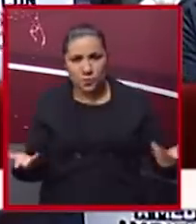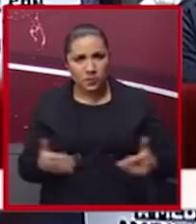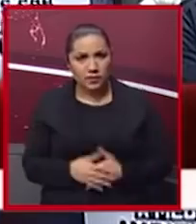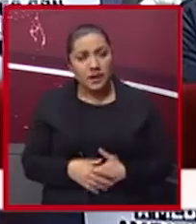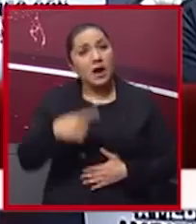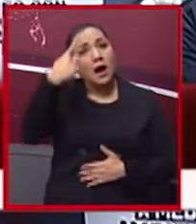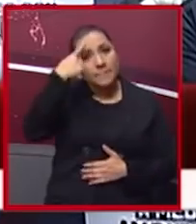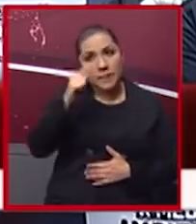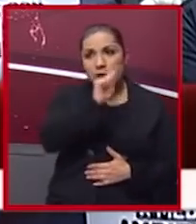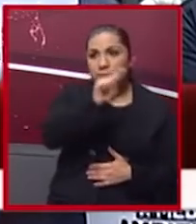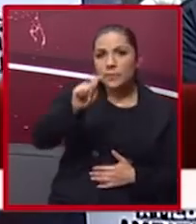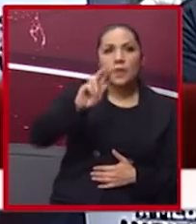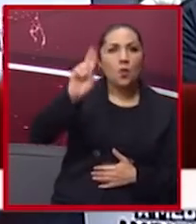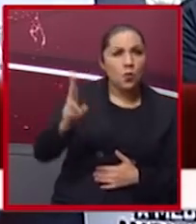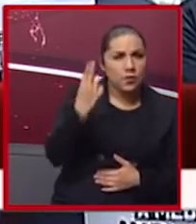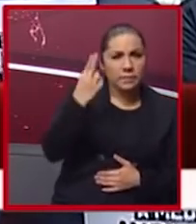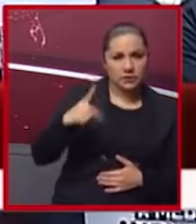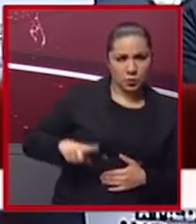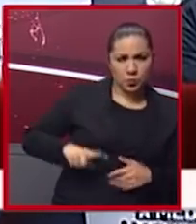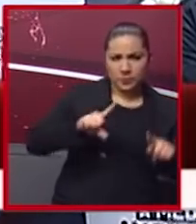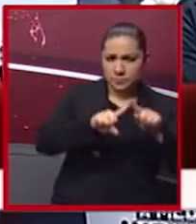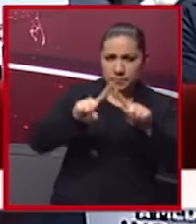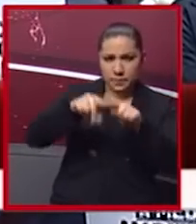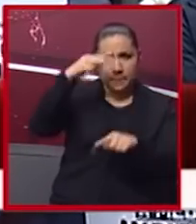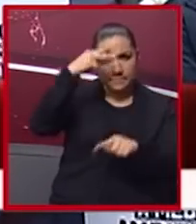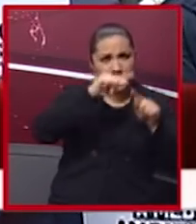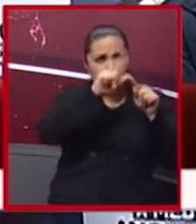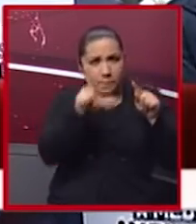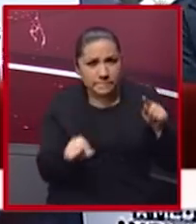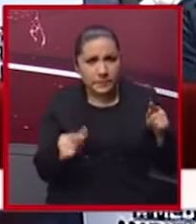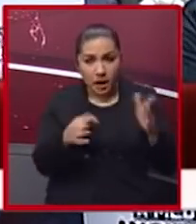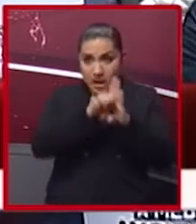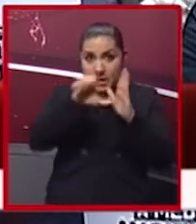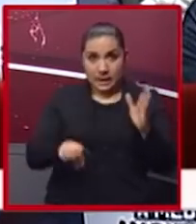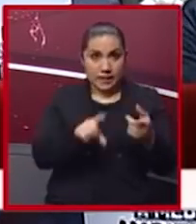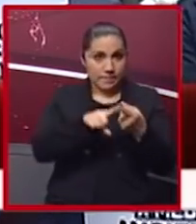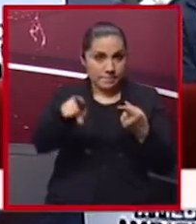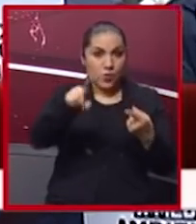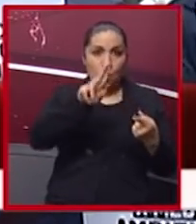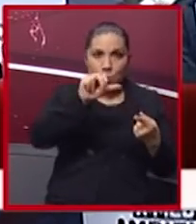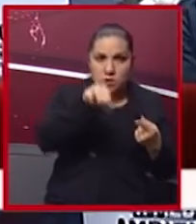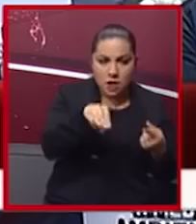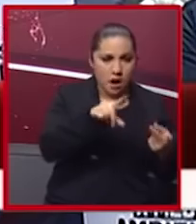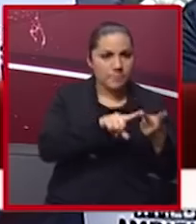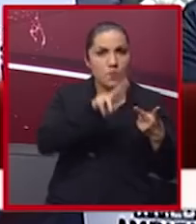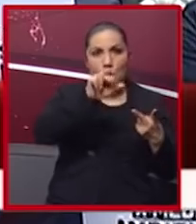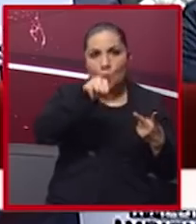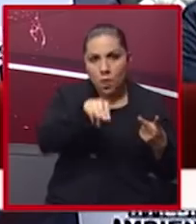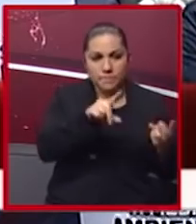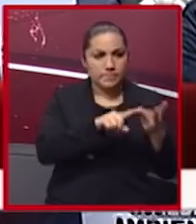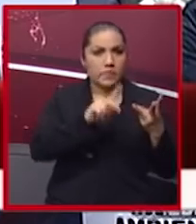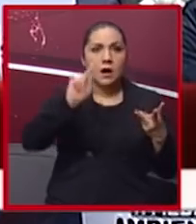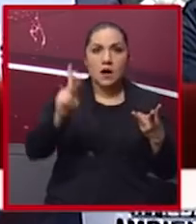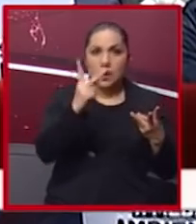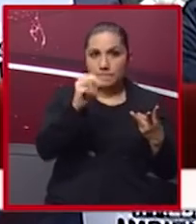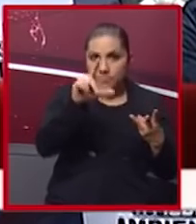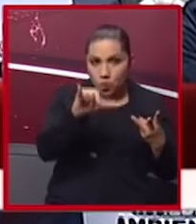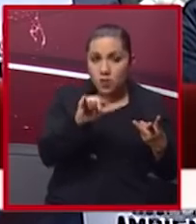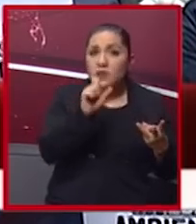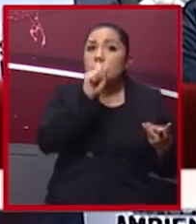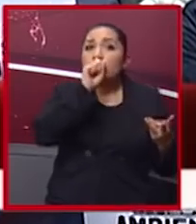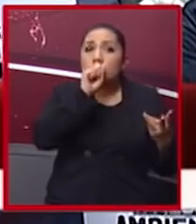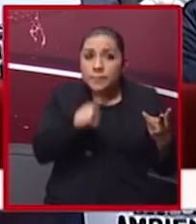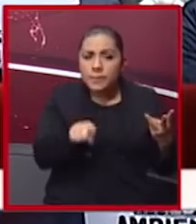del país, en particular para las universidades nacionales como la UNAM, la UAM y el POLI, y también para